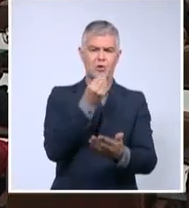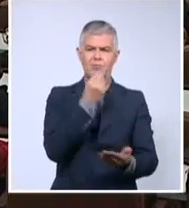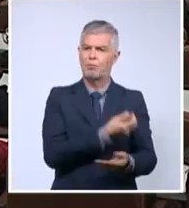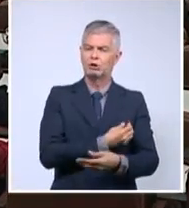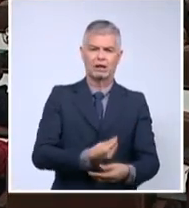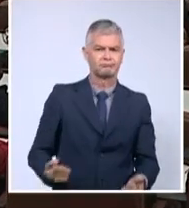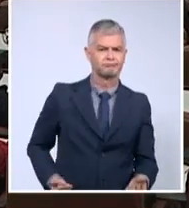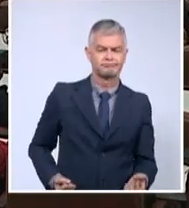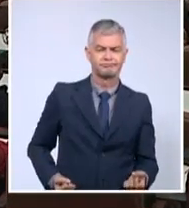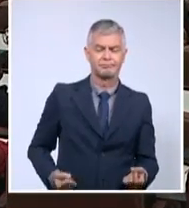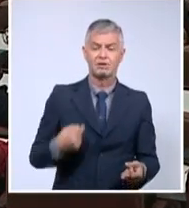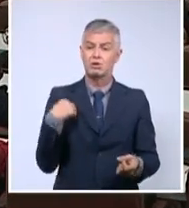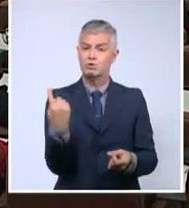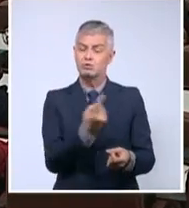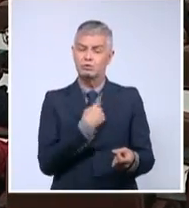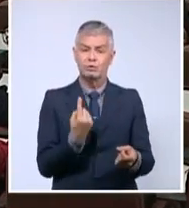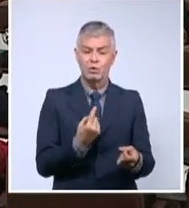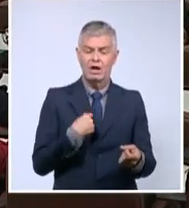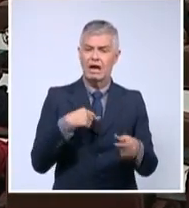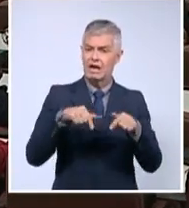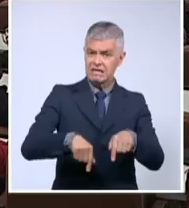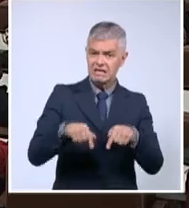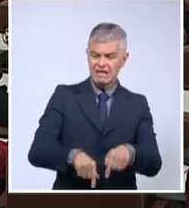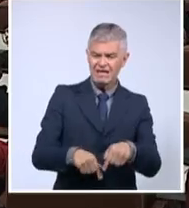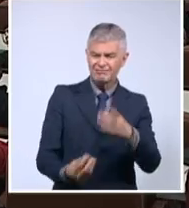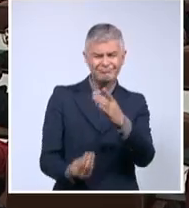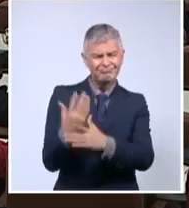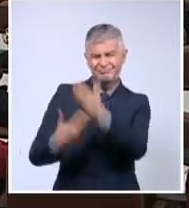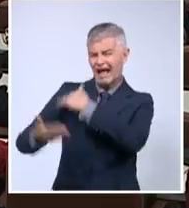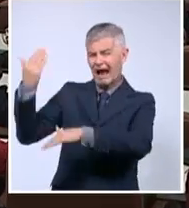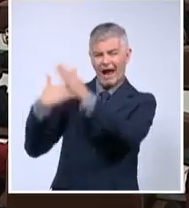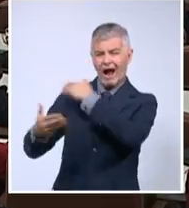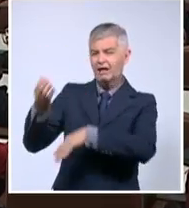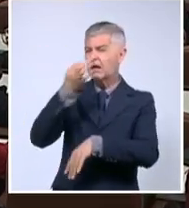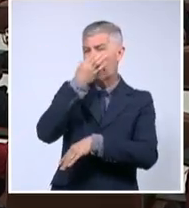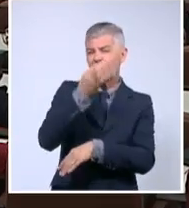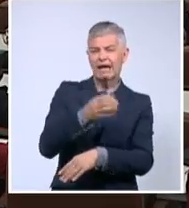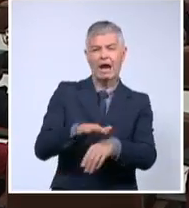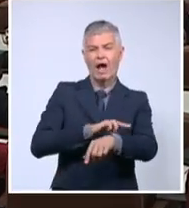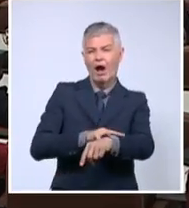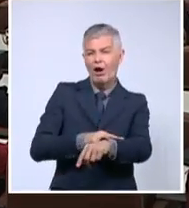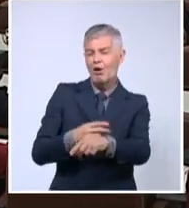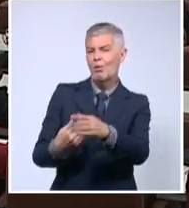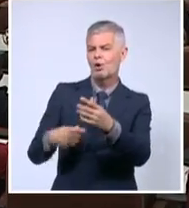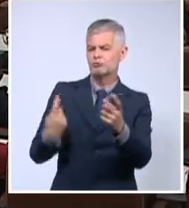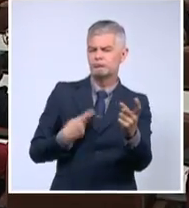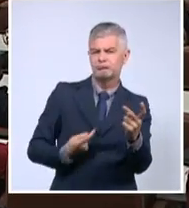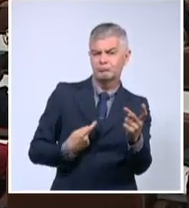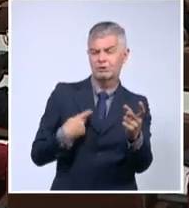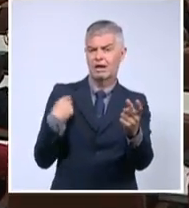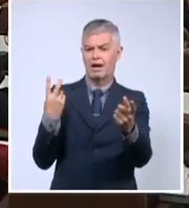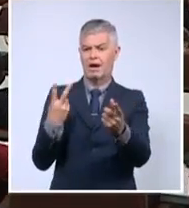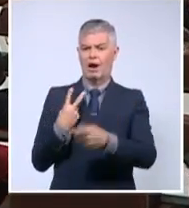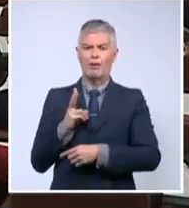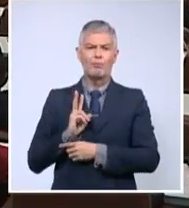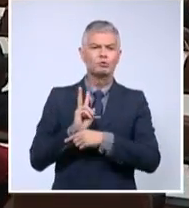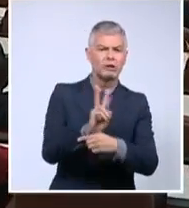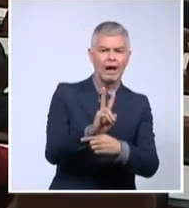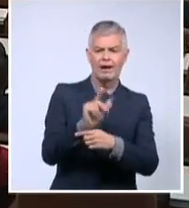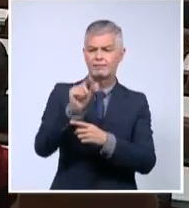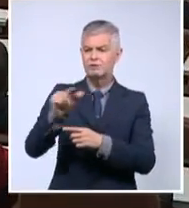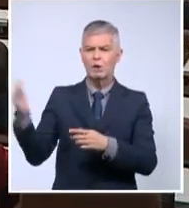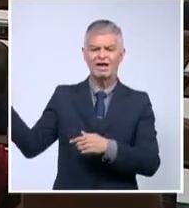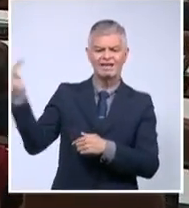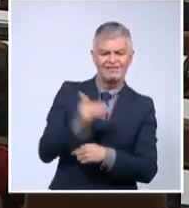cubana, forjada en la resistencia y la rebeldía de los esclavos que se negaron a hacerlo y en la voluntad de los emigrantes cargados